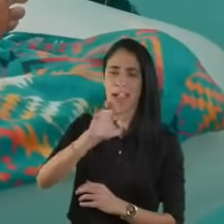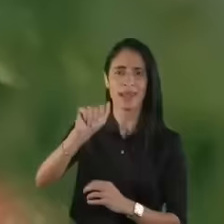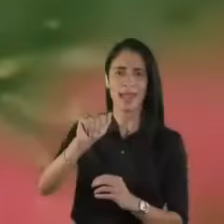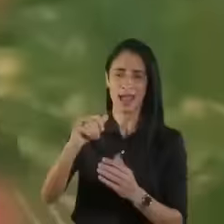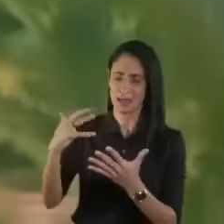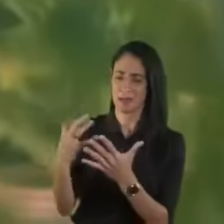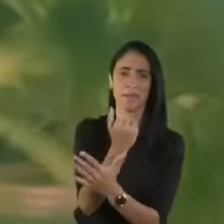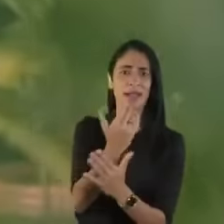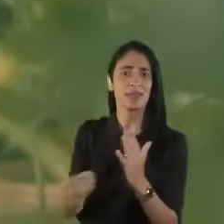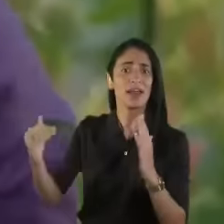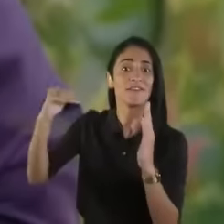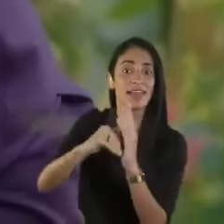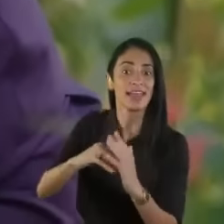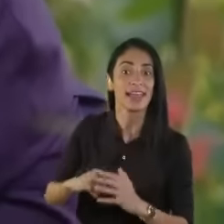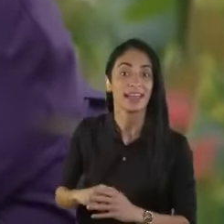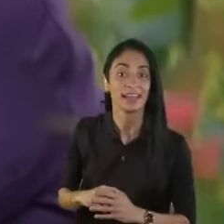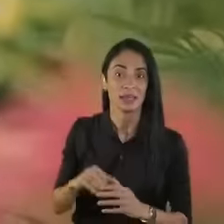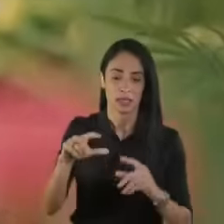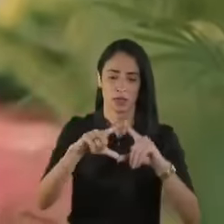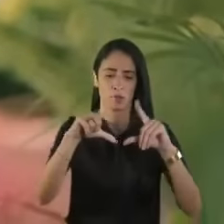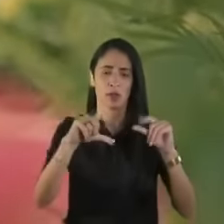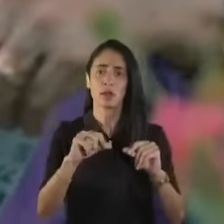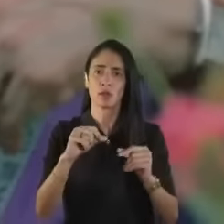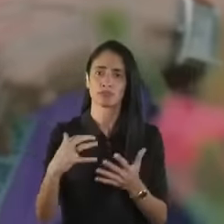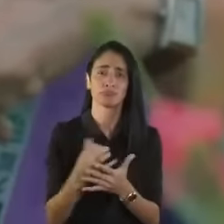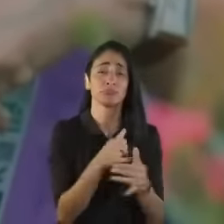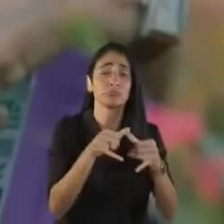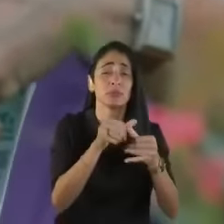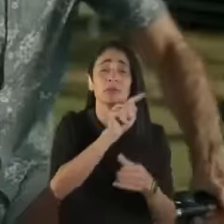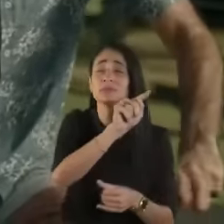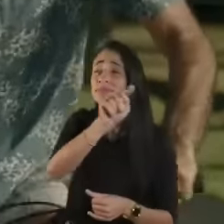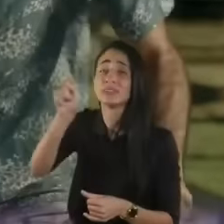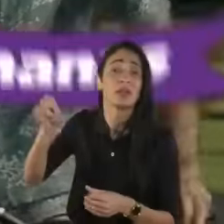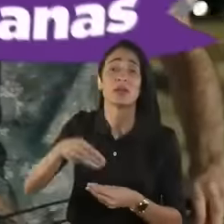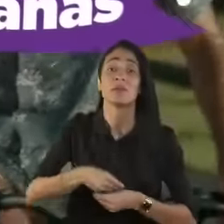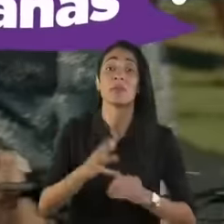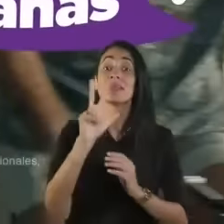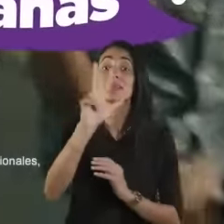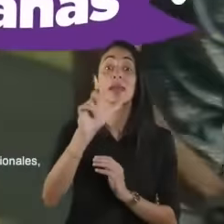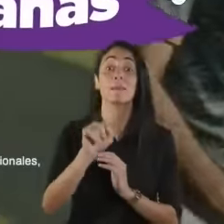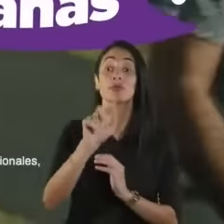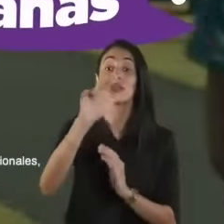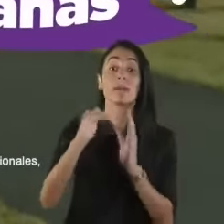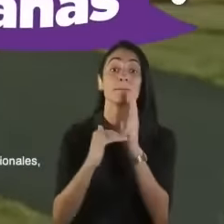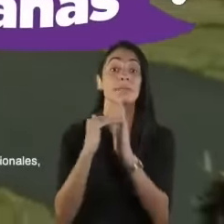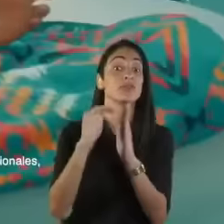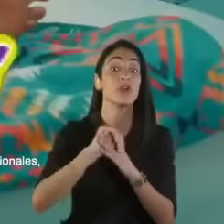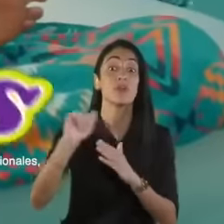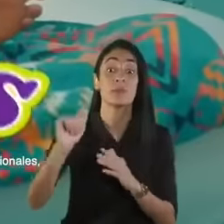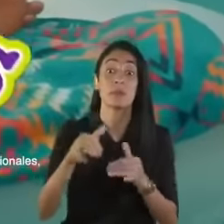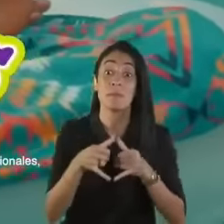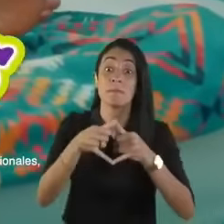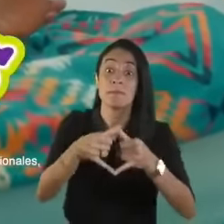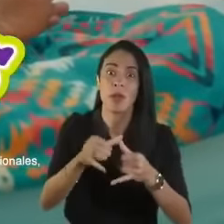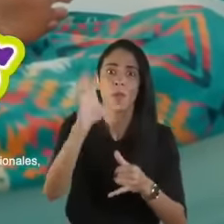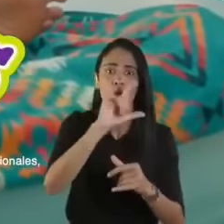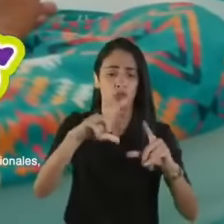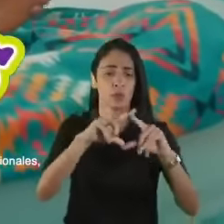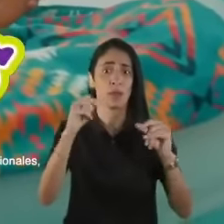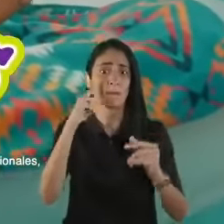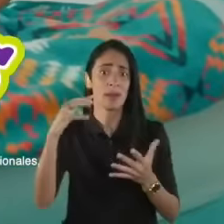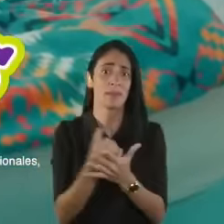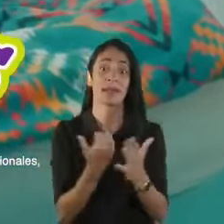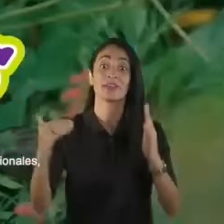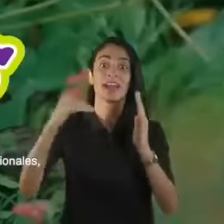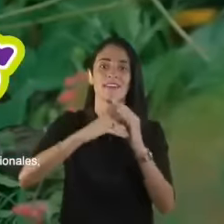te pegue. María, para que te pegues otra vez. Los billeteros están por todas partes, repartiendo más de 3.3 millones en